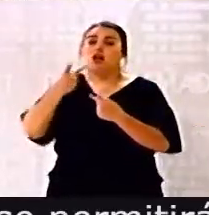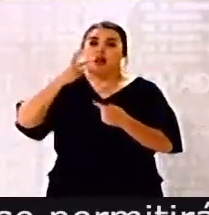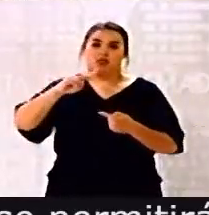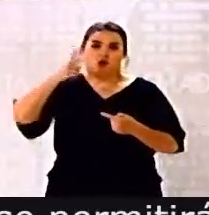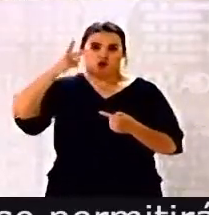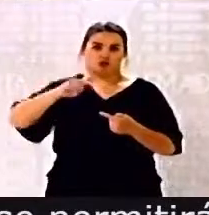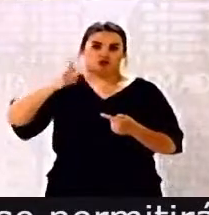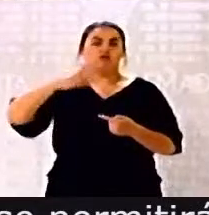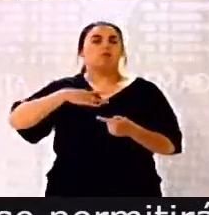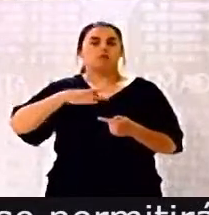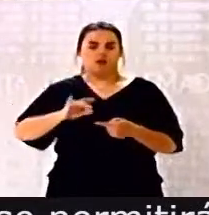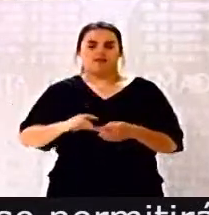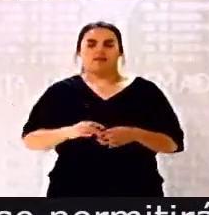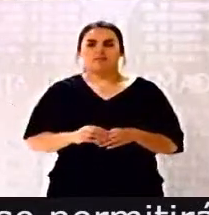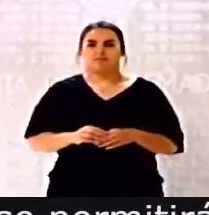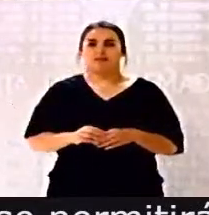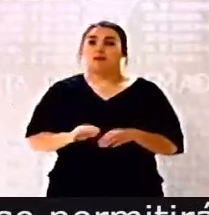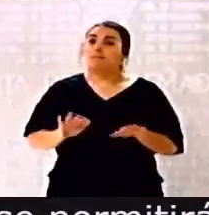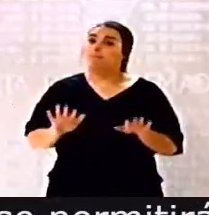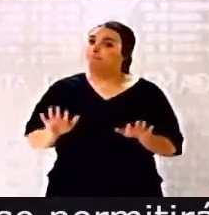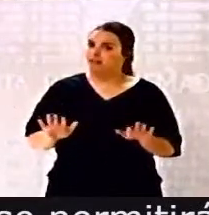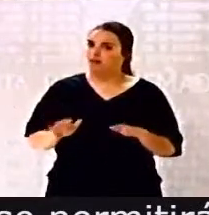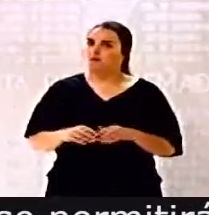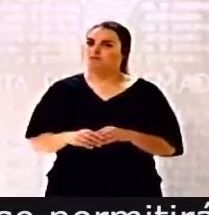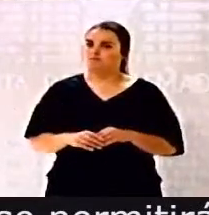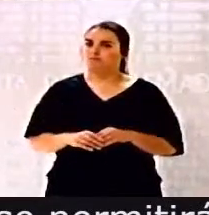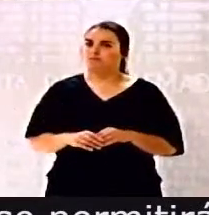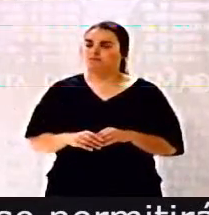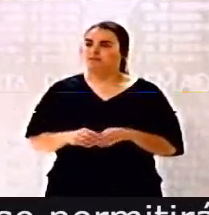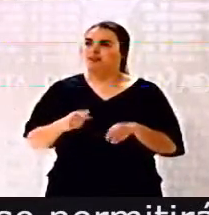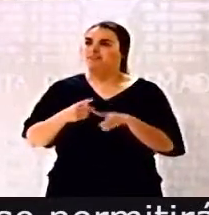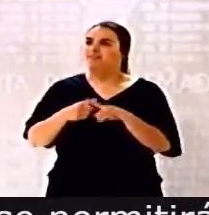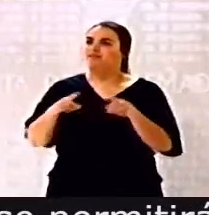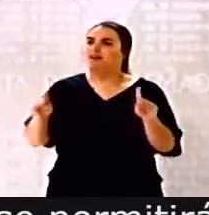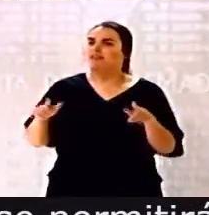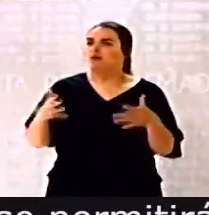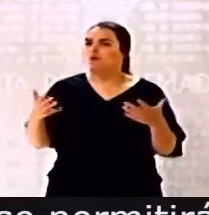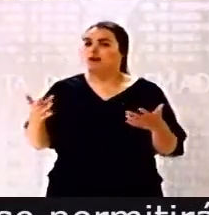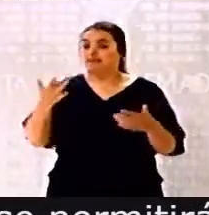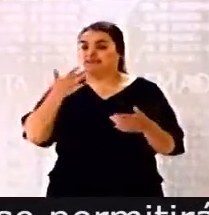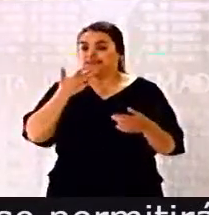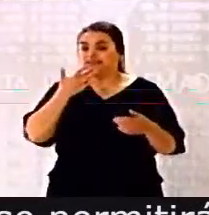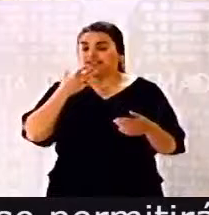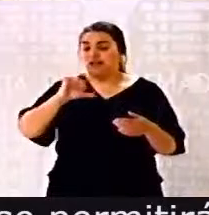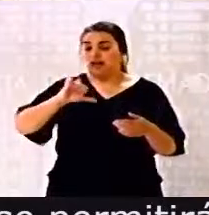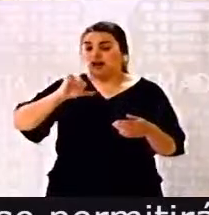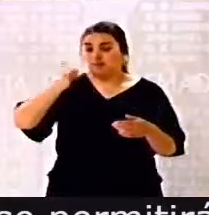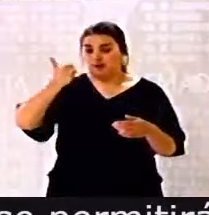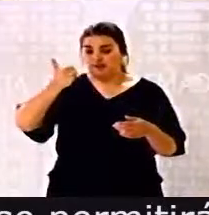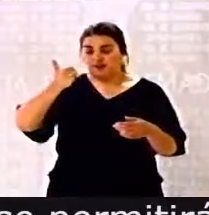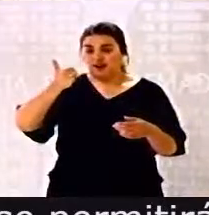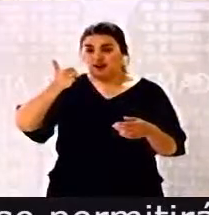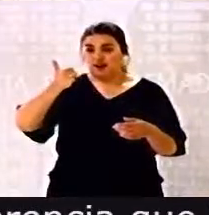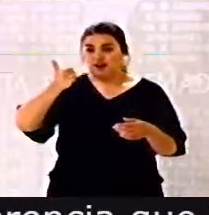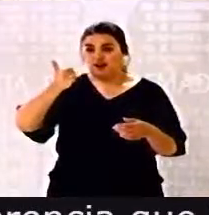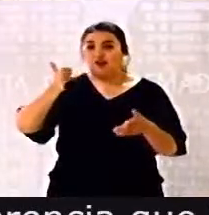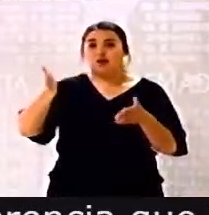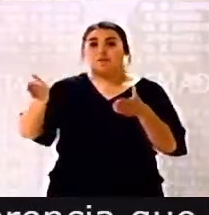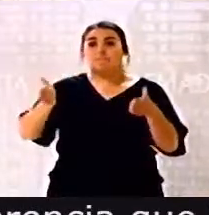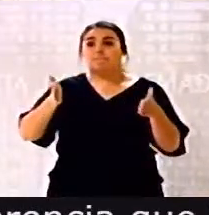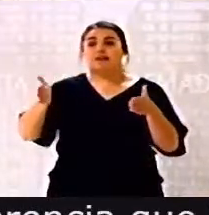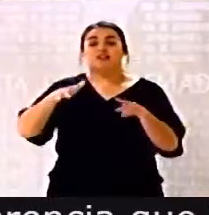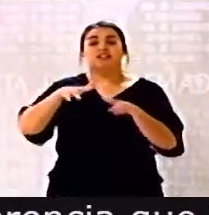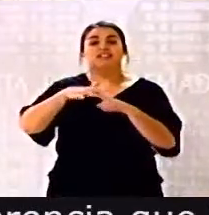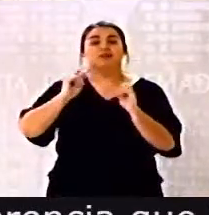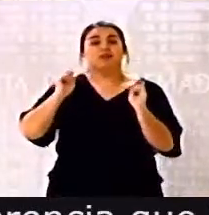provincias. Pero la diferencia que hay si se aprueba el nuevo periodo de estado